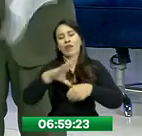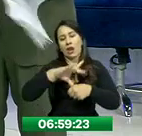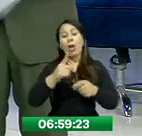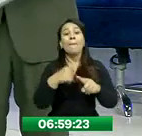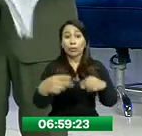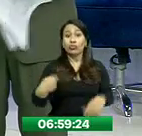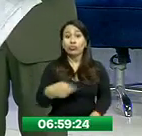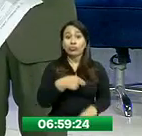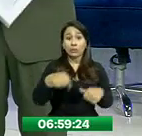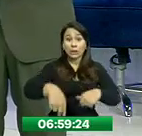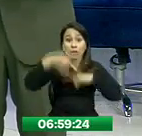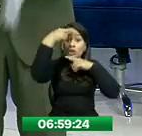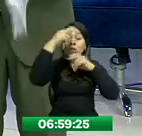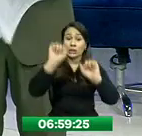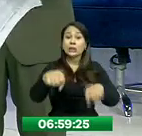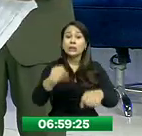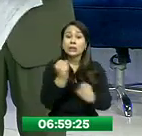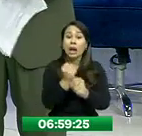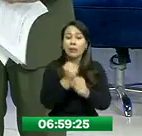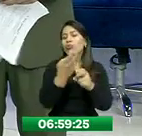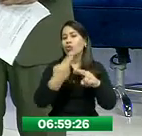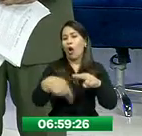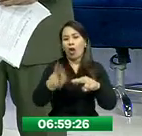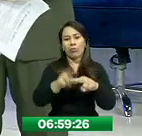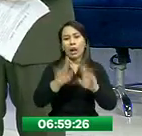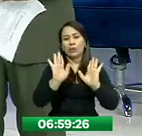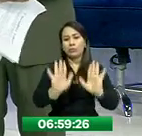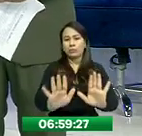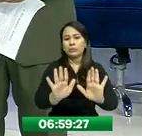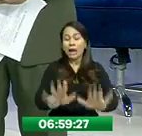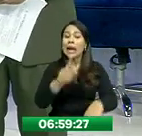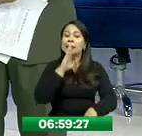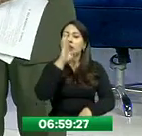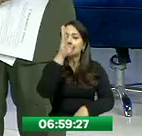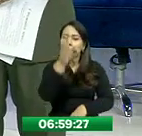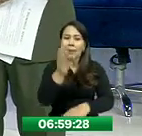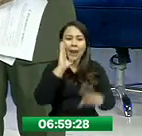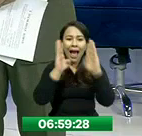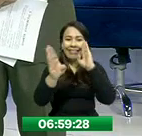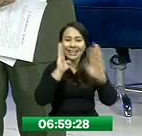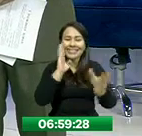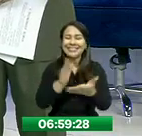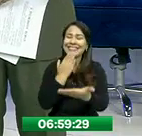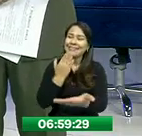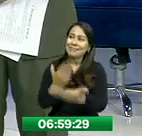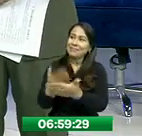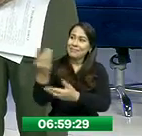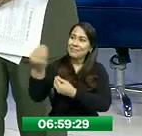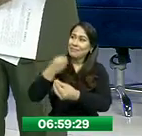y ya la gente comienza a tener o hay mayor movimiento y hay que estar siempre con la precaución del caso. Muchísimas gracias, mi querido Jorge. Te mando un abrazo.